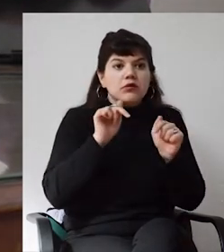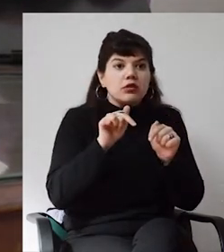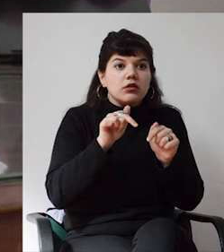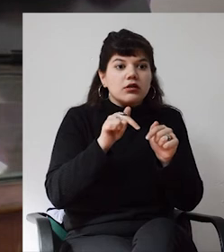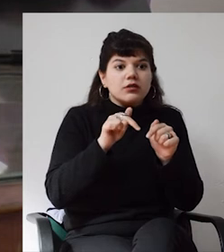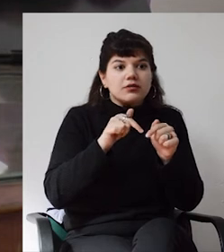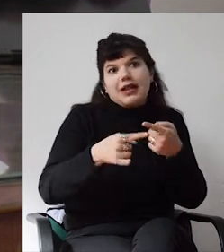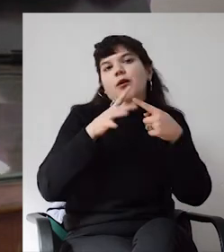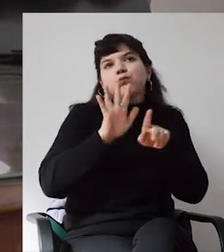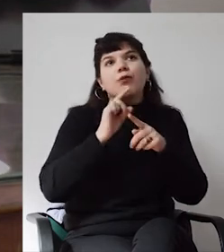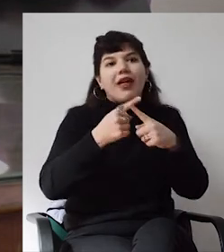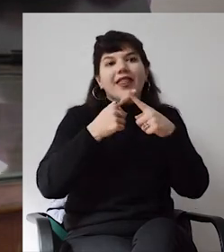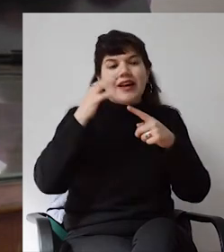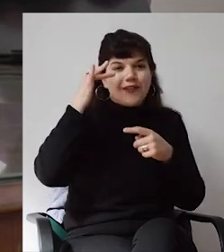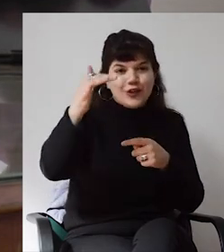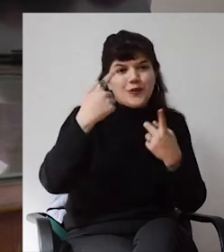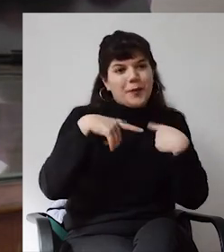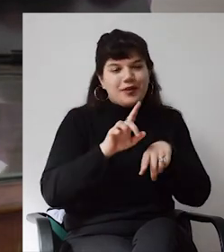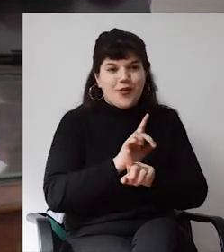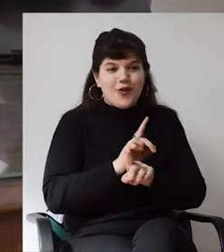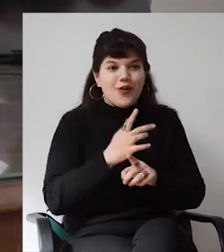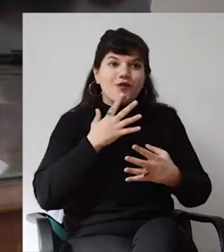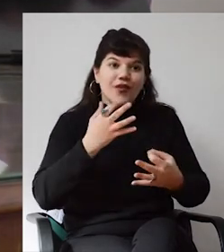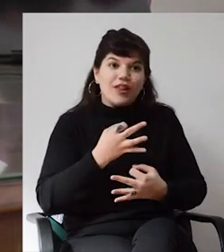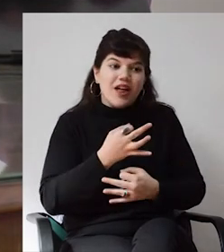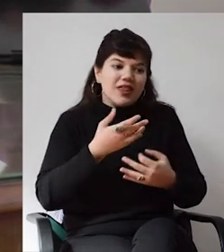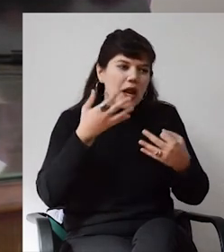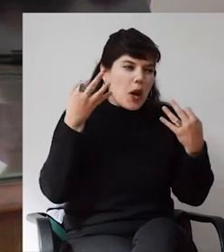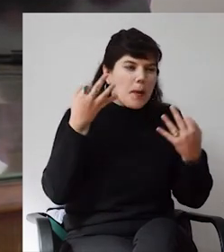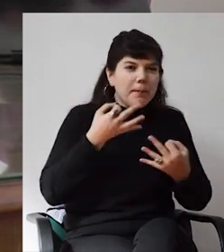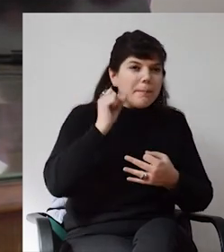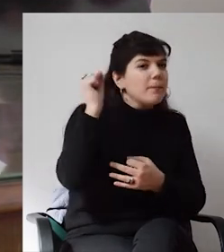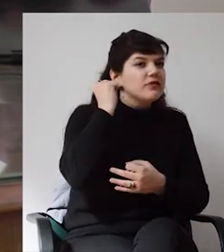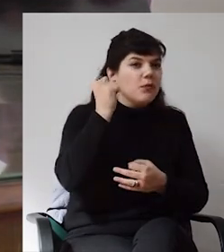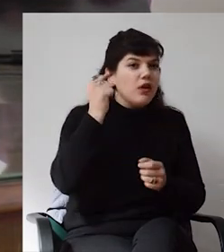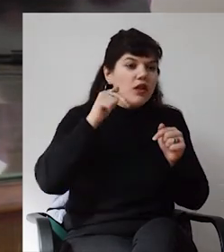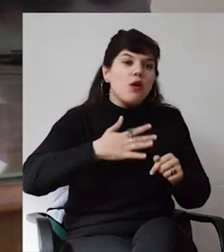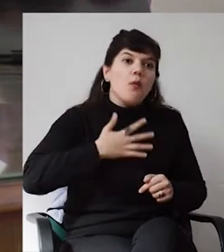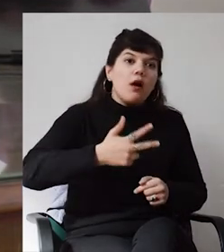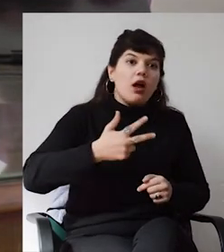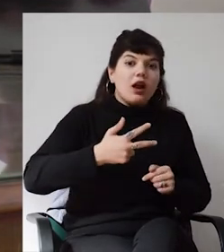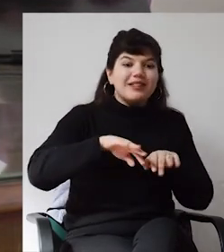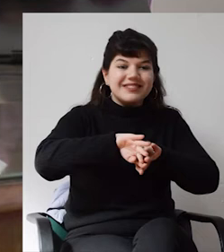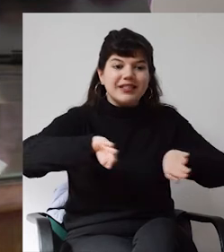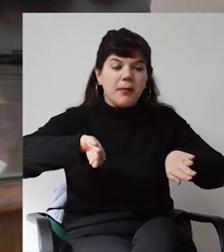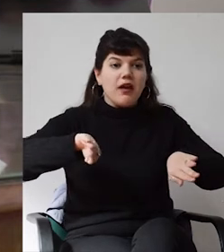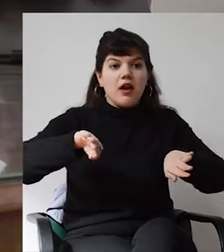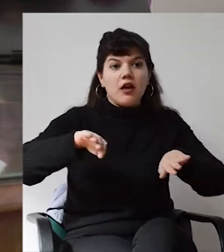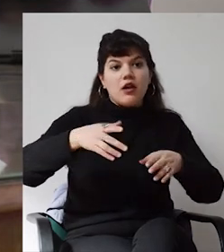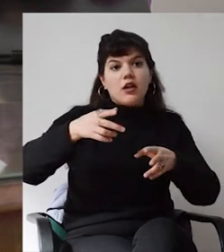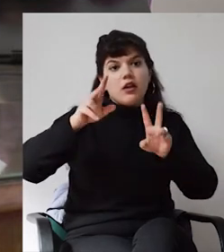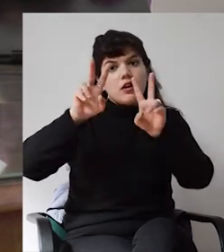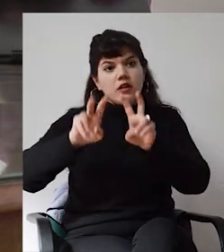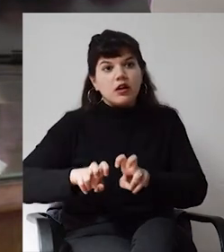algunas dimensiones de debate filosófico, la esencialidad humana separada